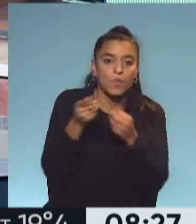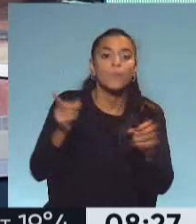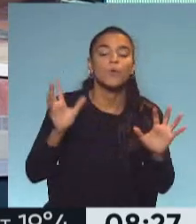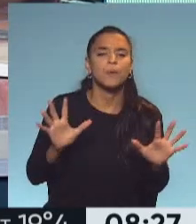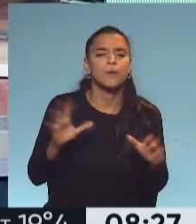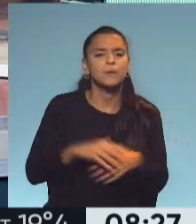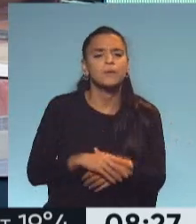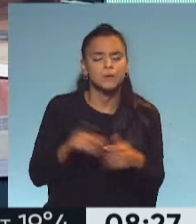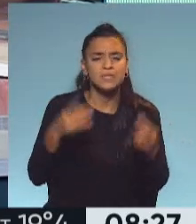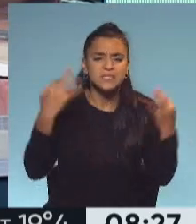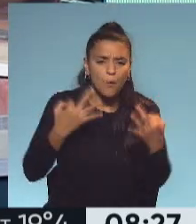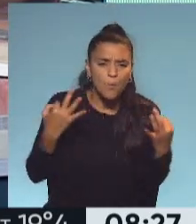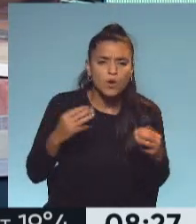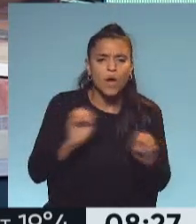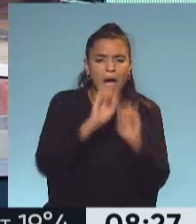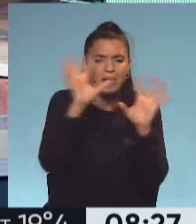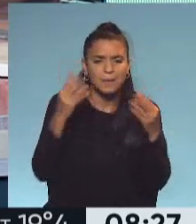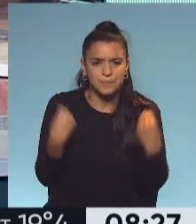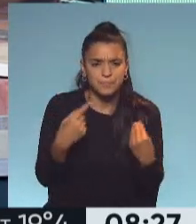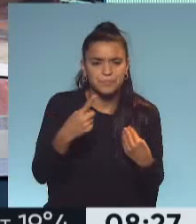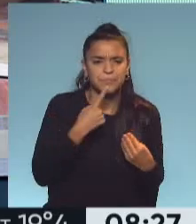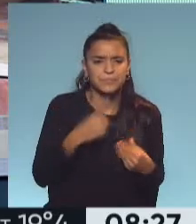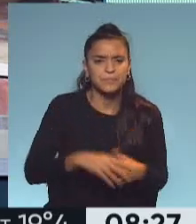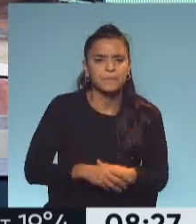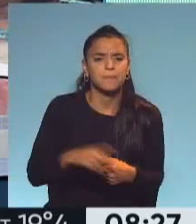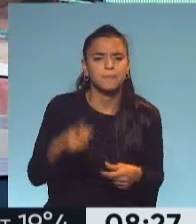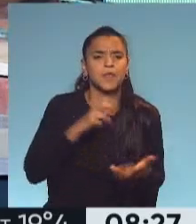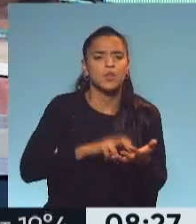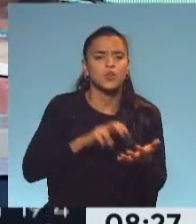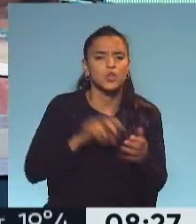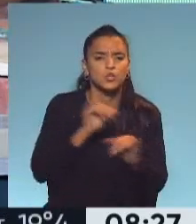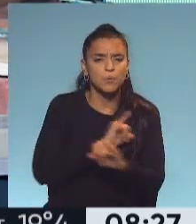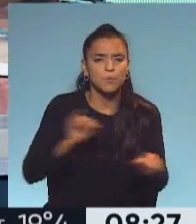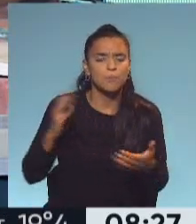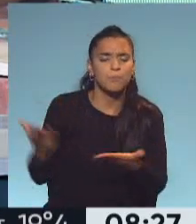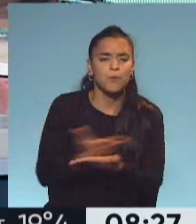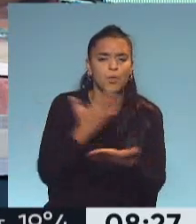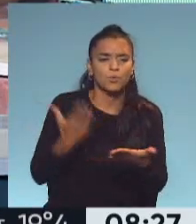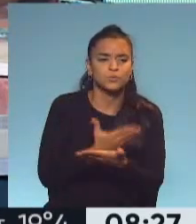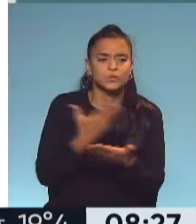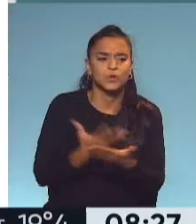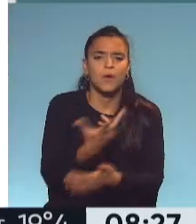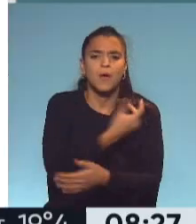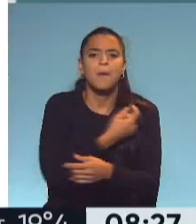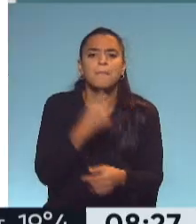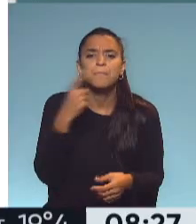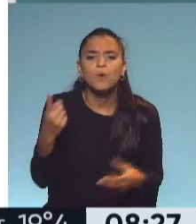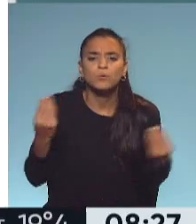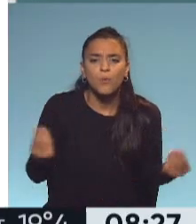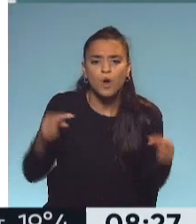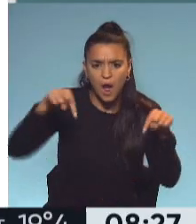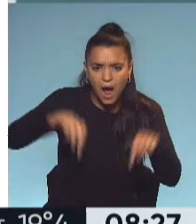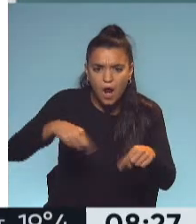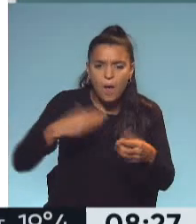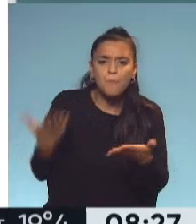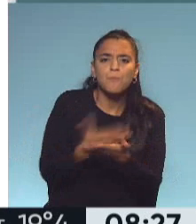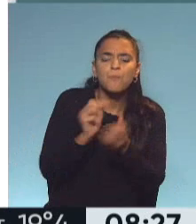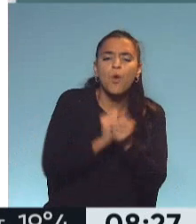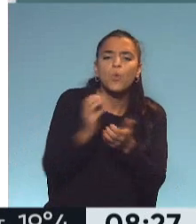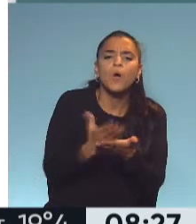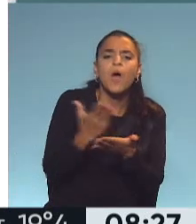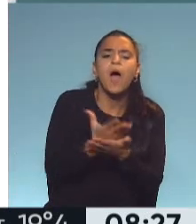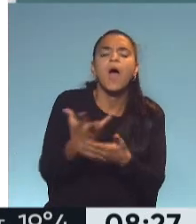Está bueno pasar en limpio porque cuando salió la noticia de la producción de vacunas, la pregunta fue, bueno, ahora que las vamos a producir y el